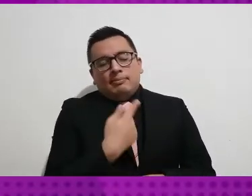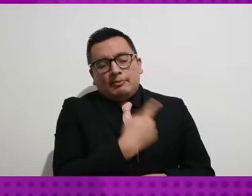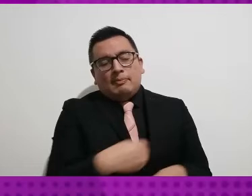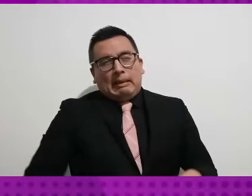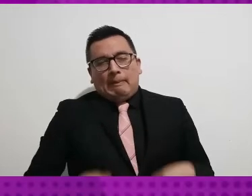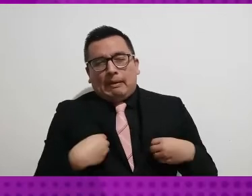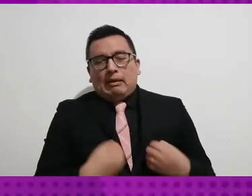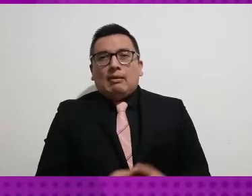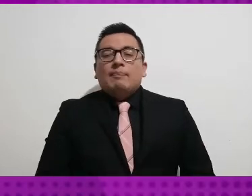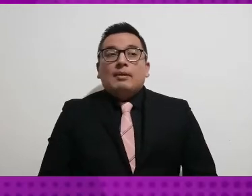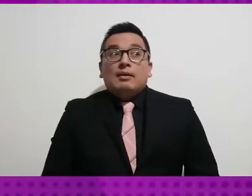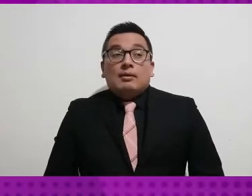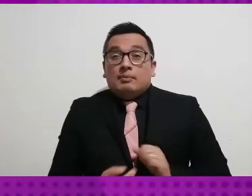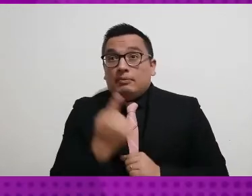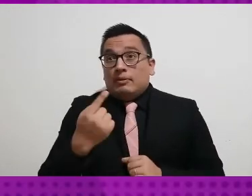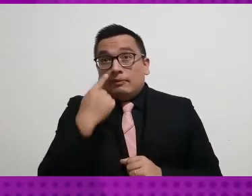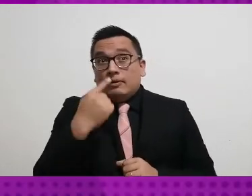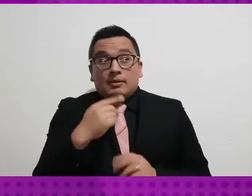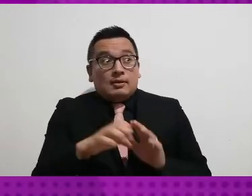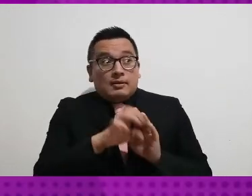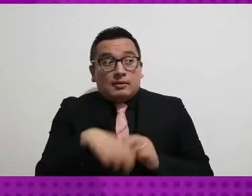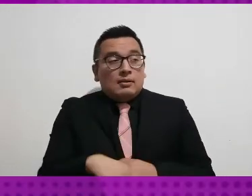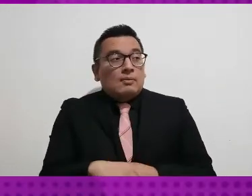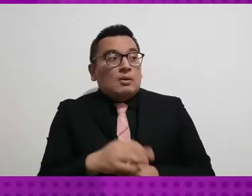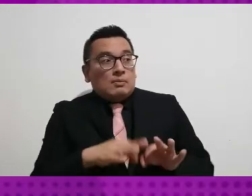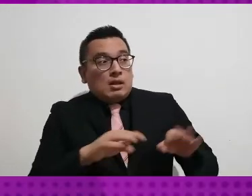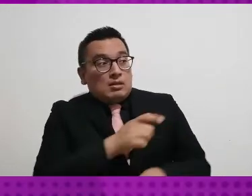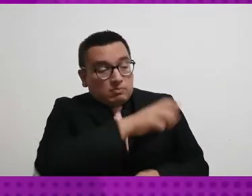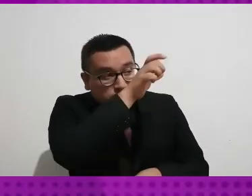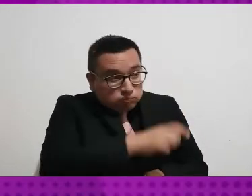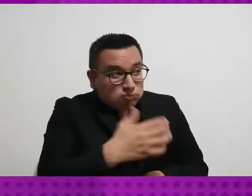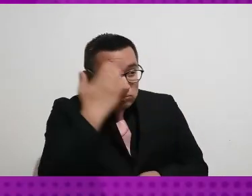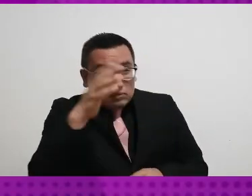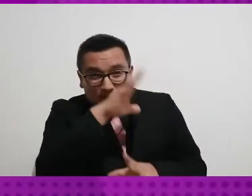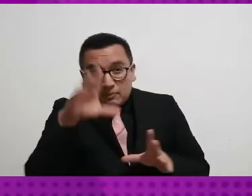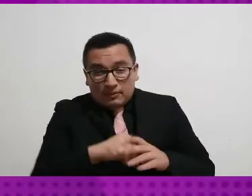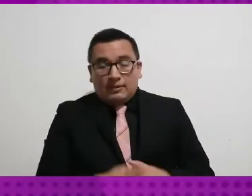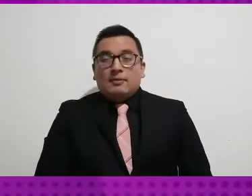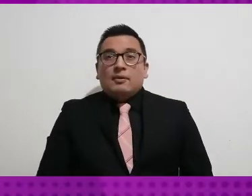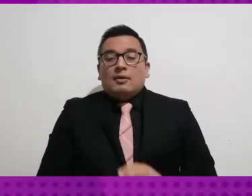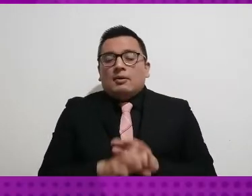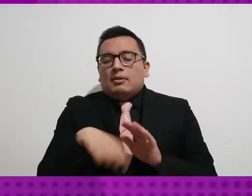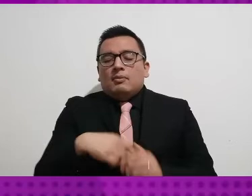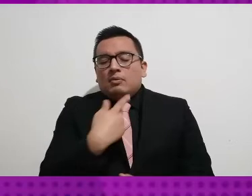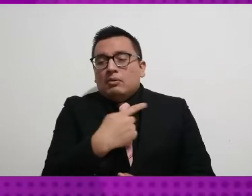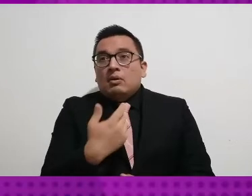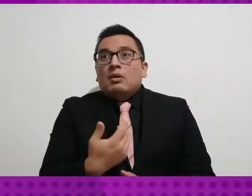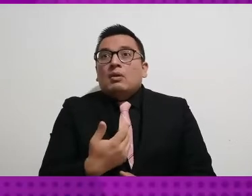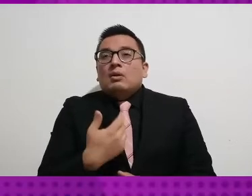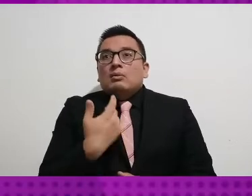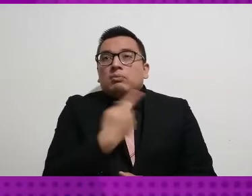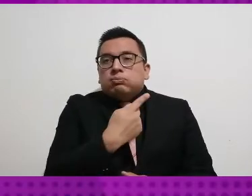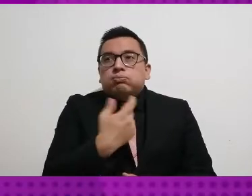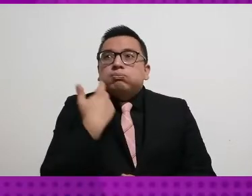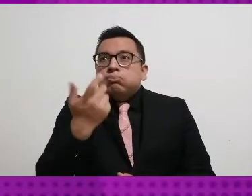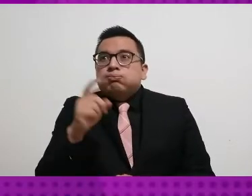integral. Ahorita lo comentaba, el examen de ustedes fue integral, de hecho, Claro. Para ser consejero electoral no nada más tienes que tener conocimientos en materia electoral,